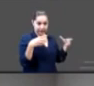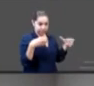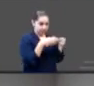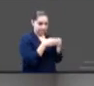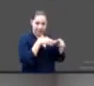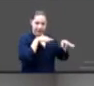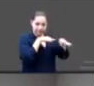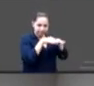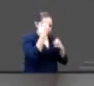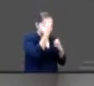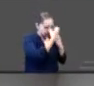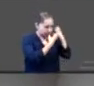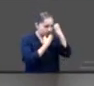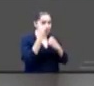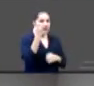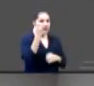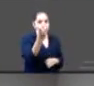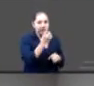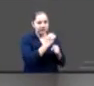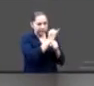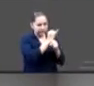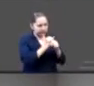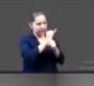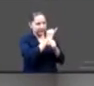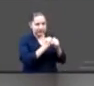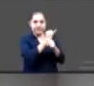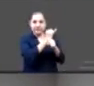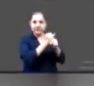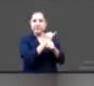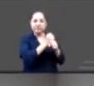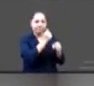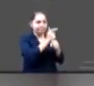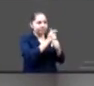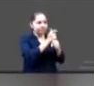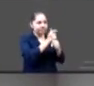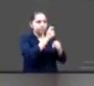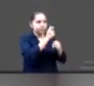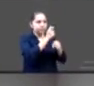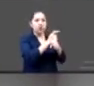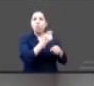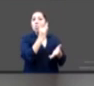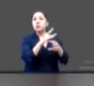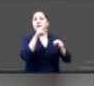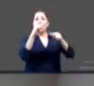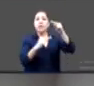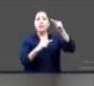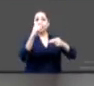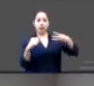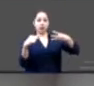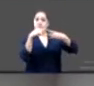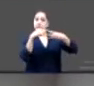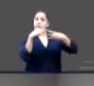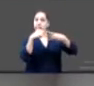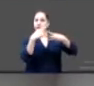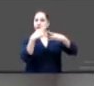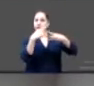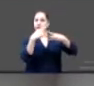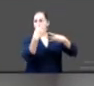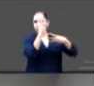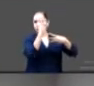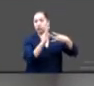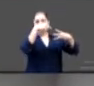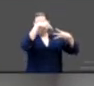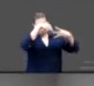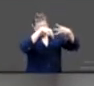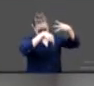casos que se encuentran en la web superficial, solo el 4% del Internet. Pasemos a la siguiente, por